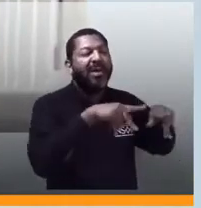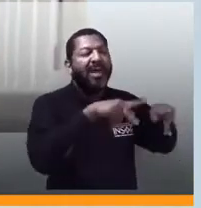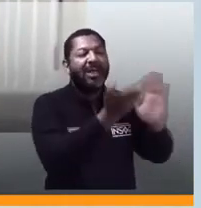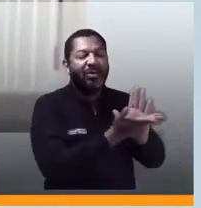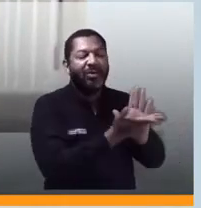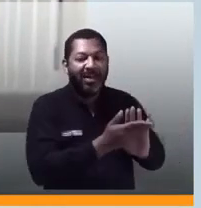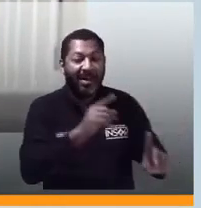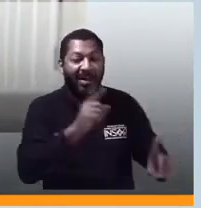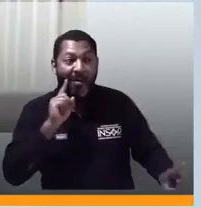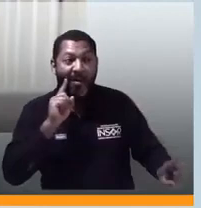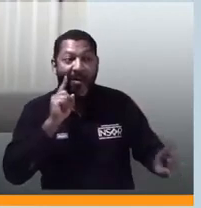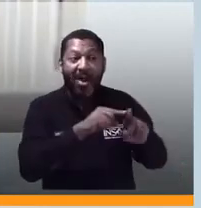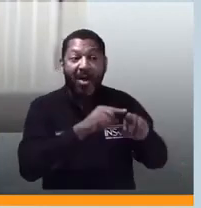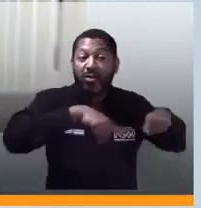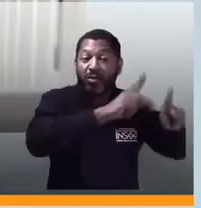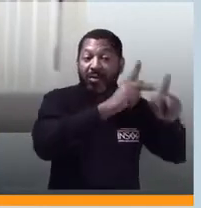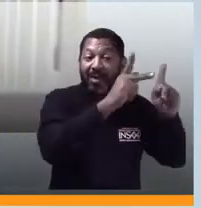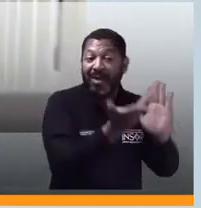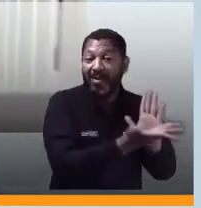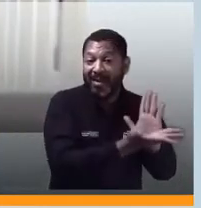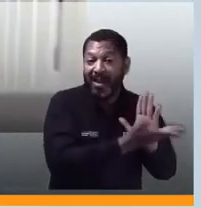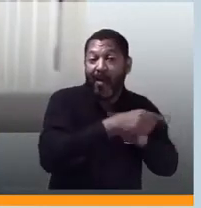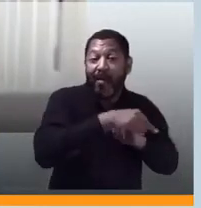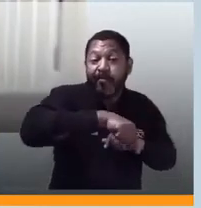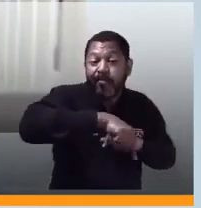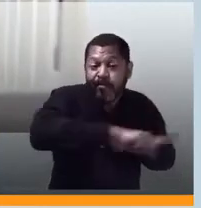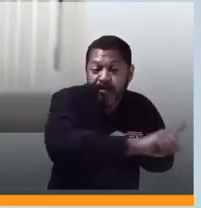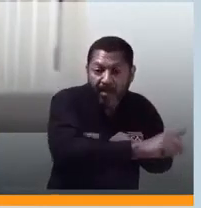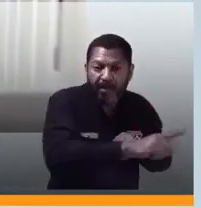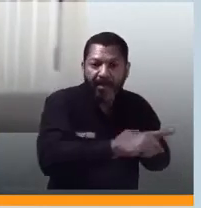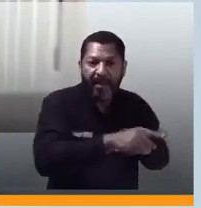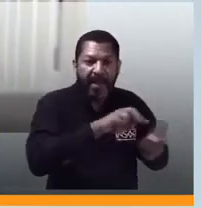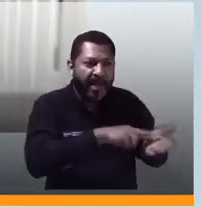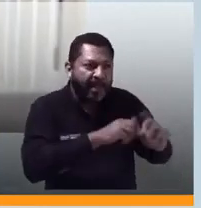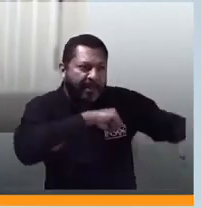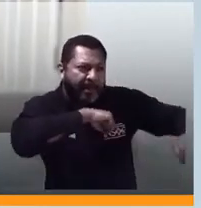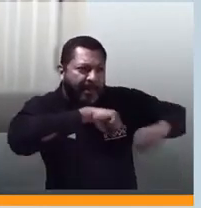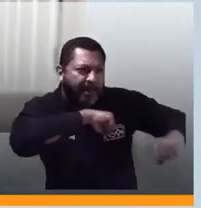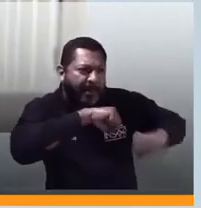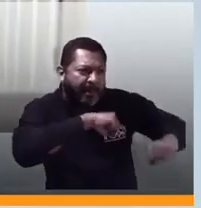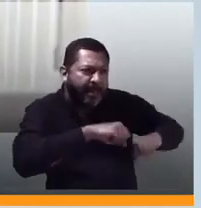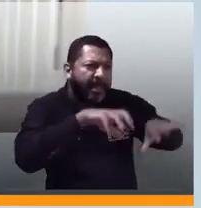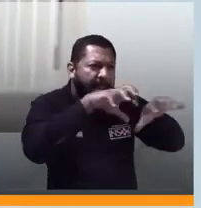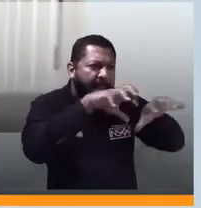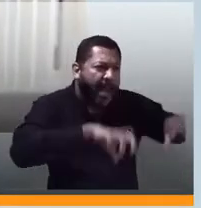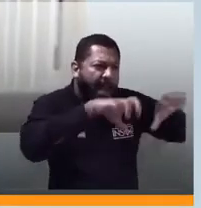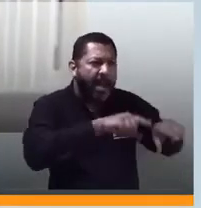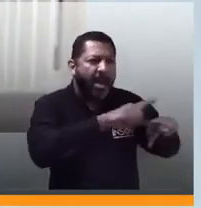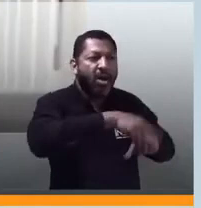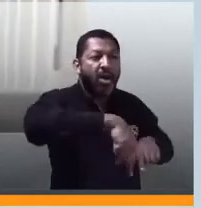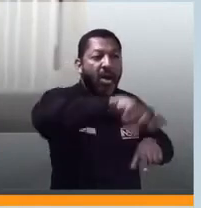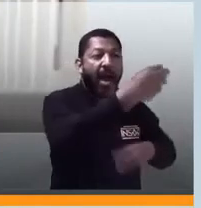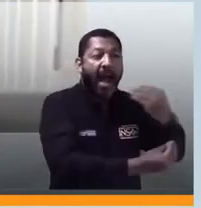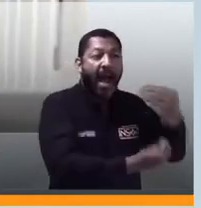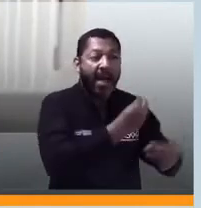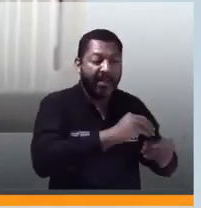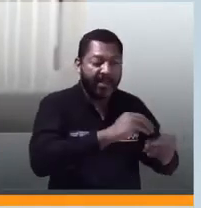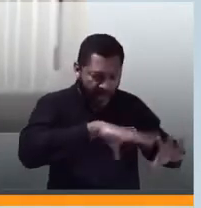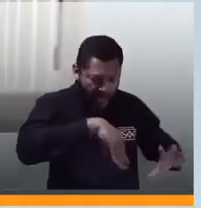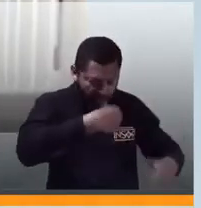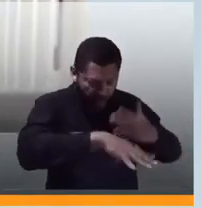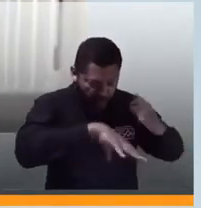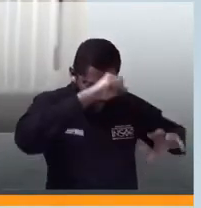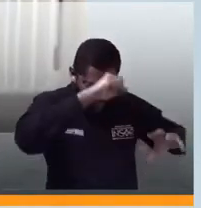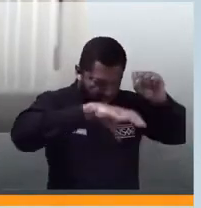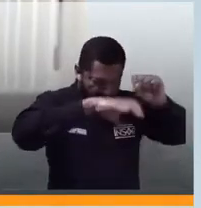busquemos siempre que nuestros estudiantes estén accionando, trabajando, operacionalizando su conocimiento en